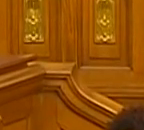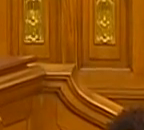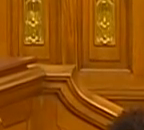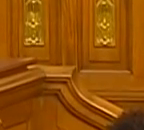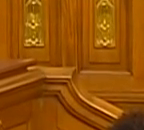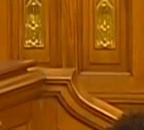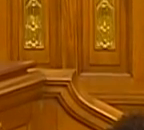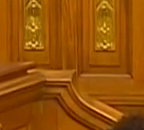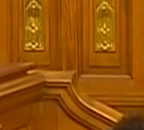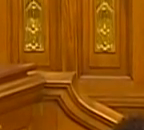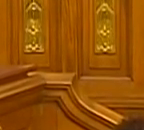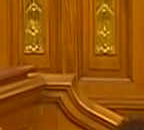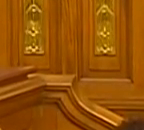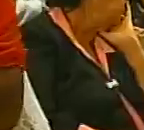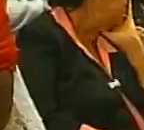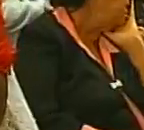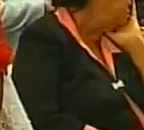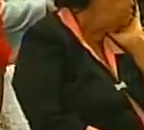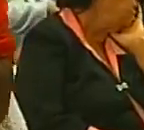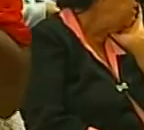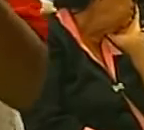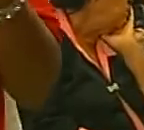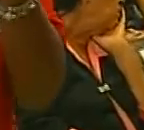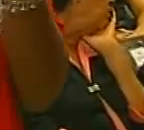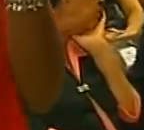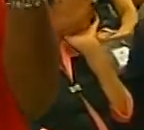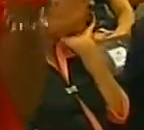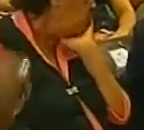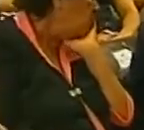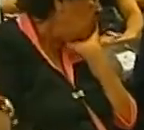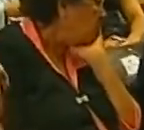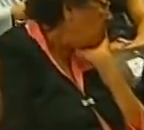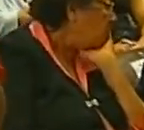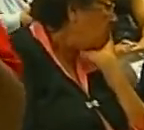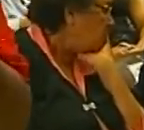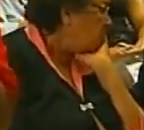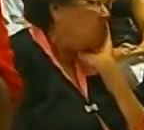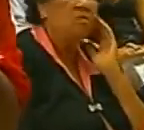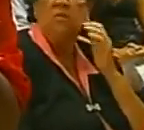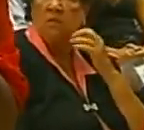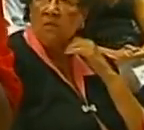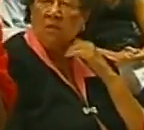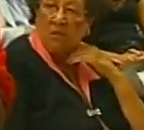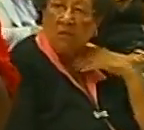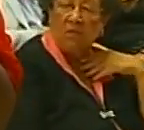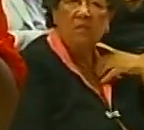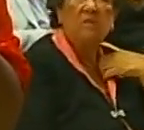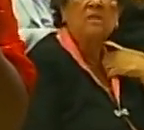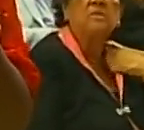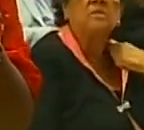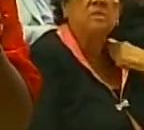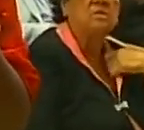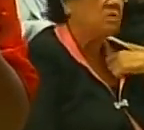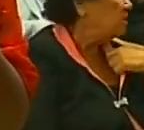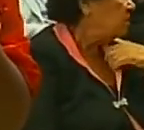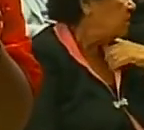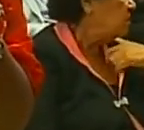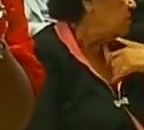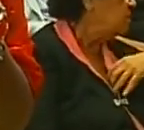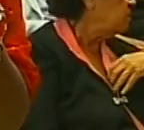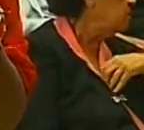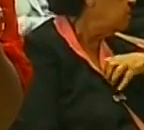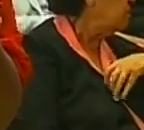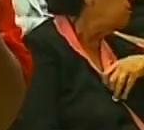as ciudadana presidenta orgullosa y mujer feminista de la asamblea nacional